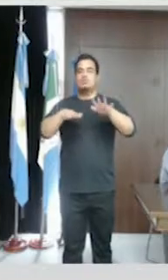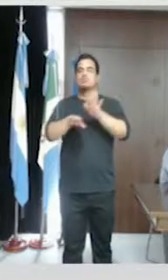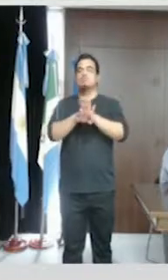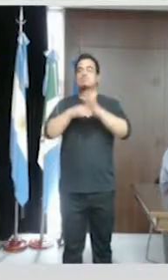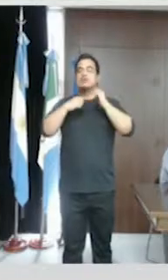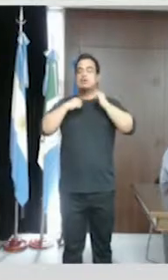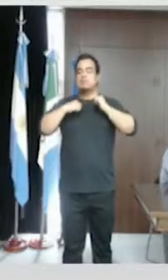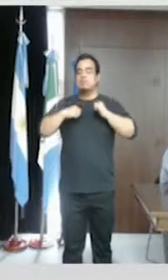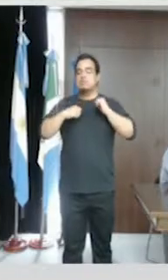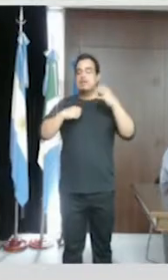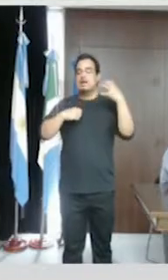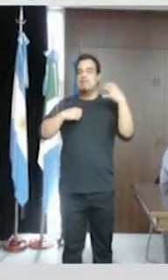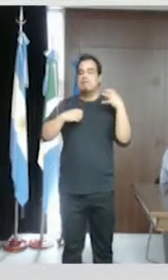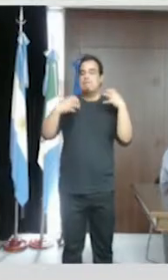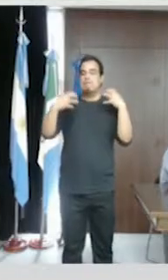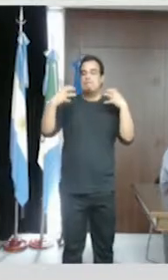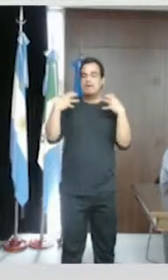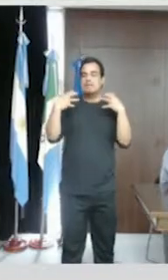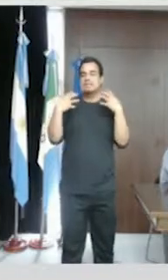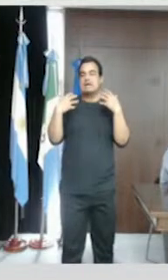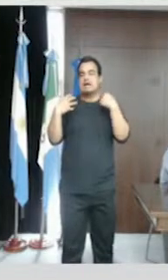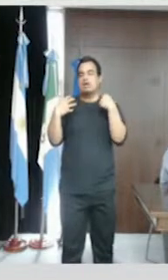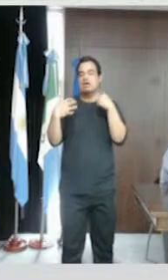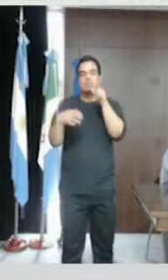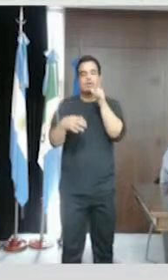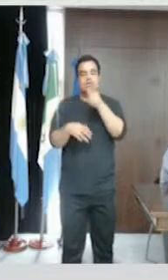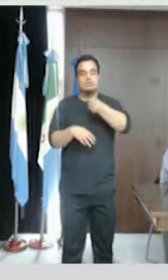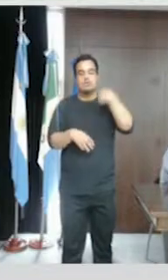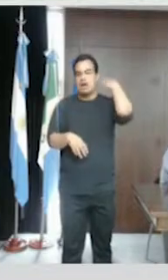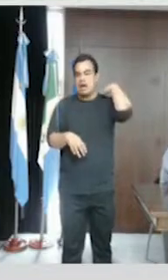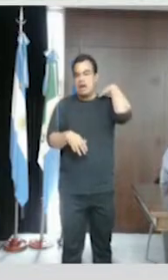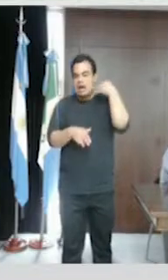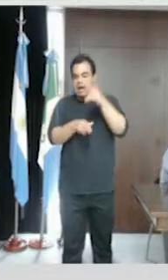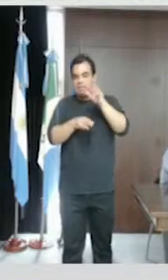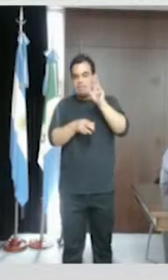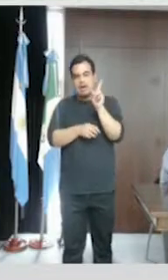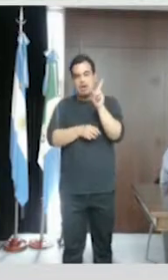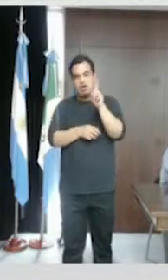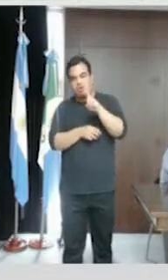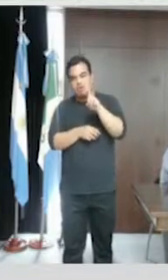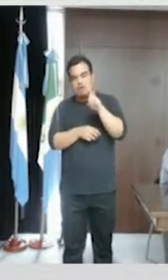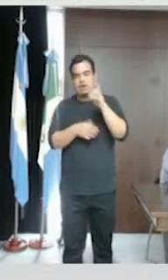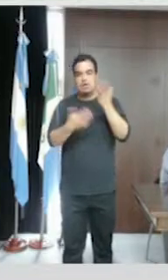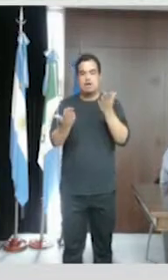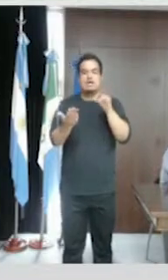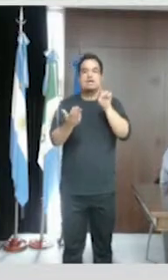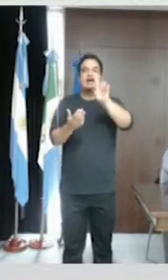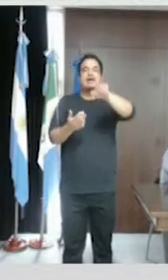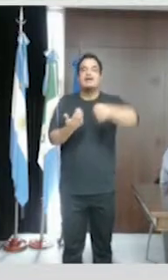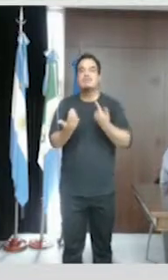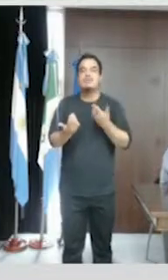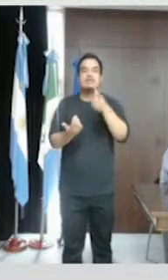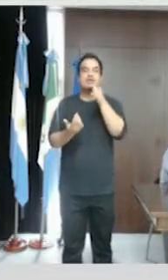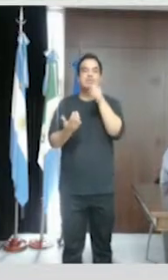en la espalda. ¿Vieron que a veces estamos tan encorvados en la vida porque no pudimos liberarnos de esa